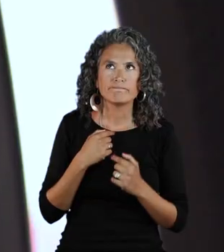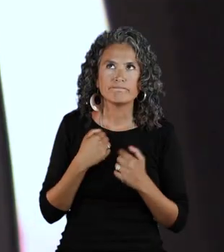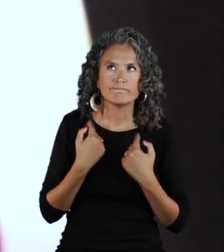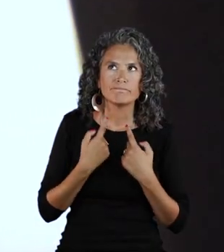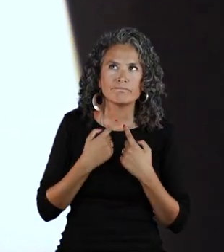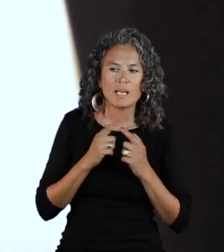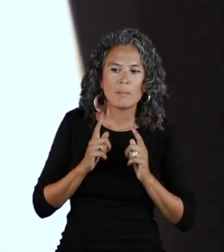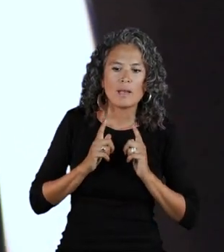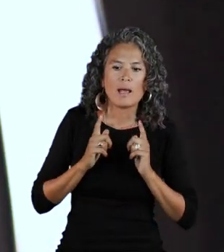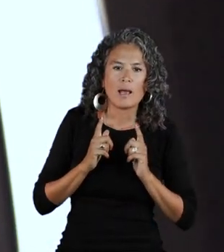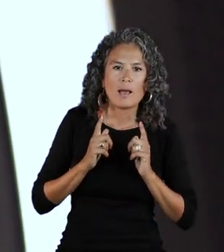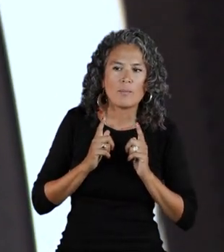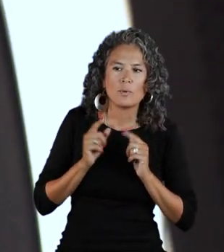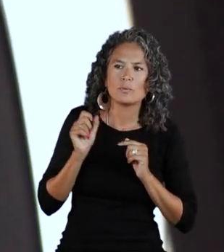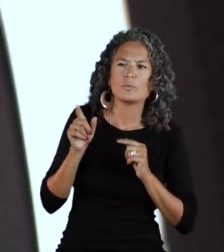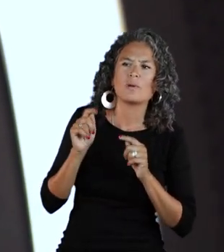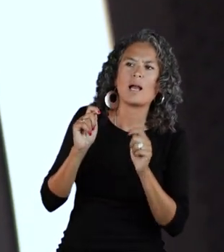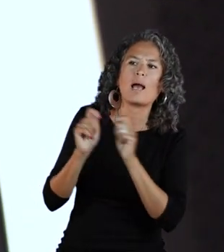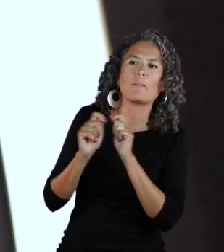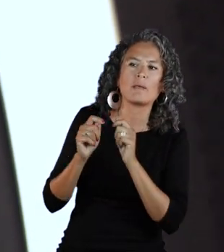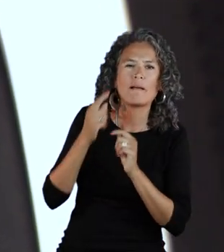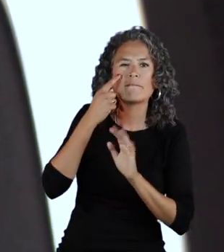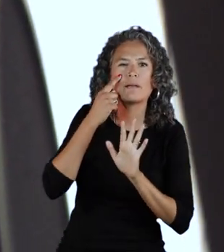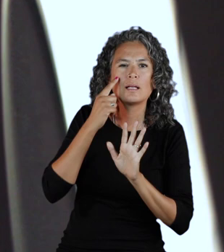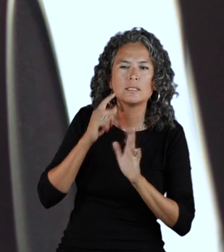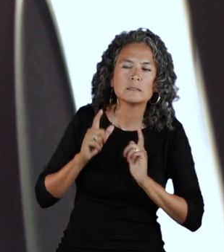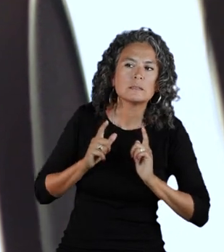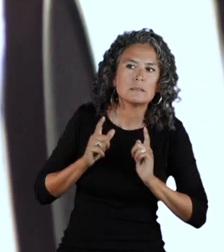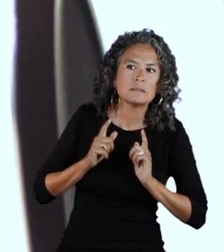uno espera que el otro cambie.